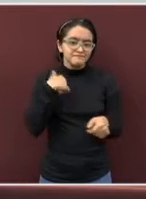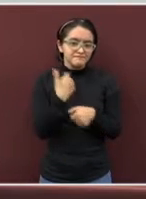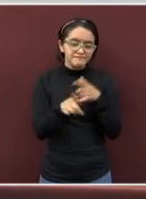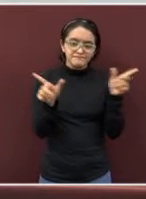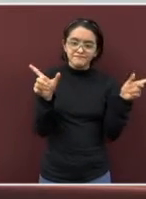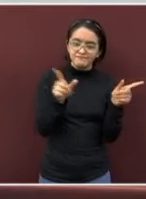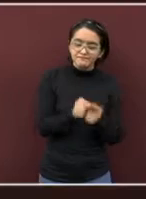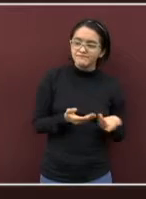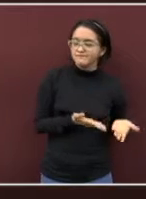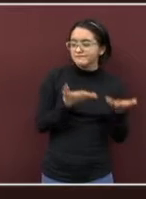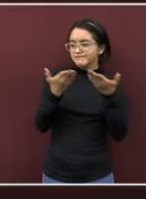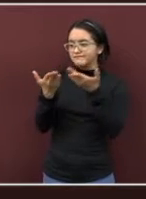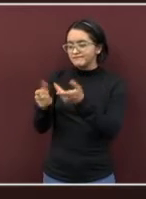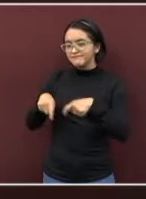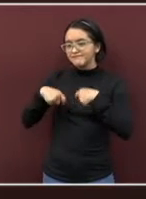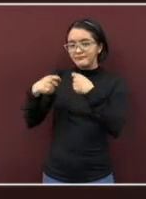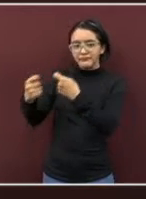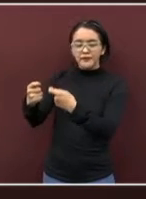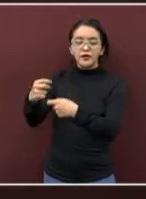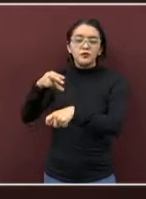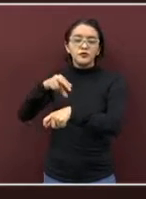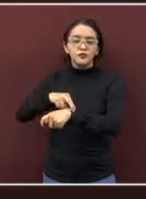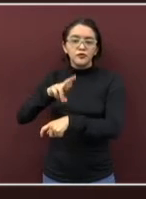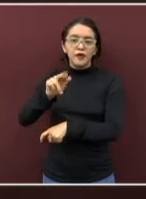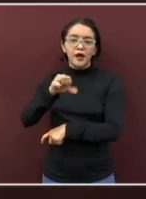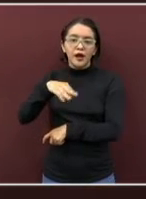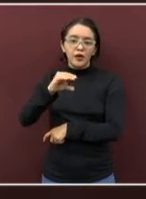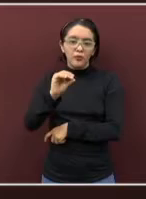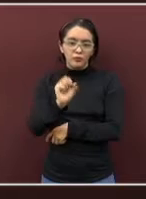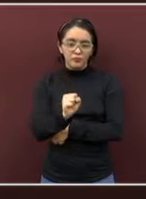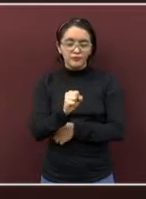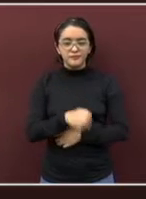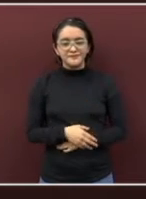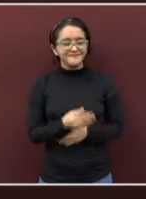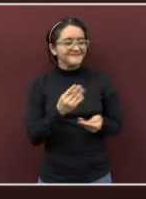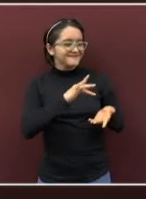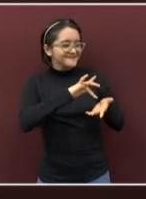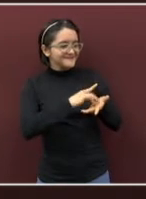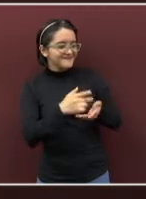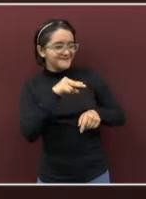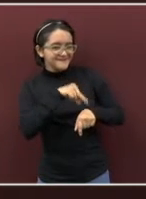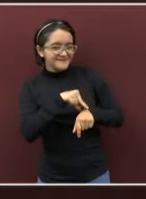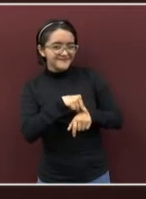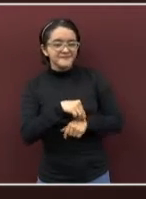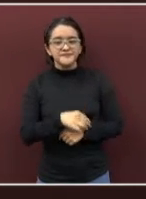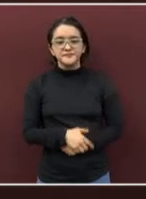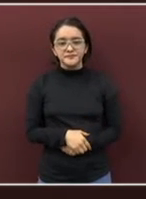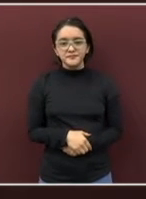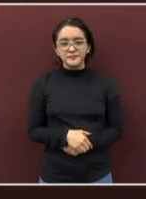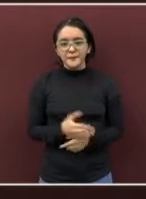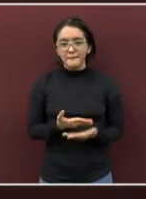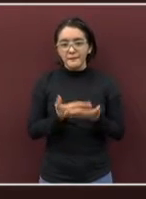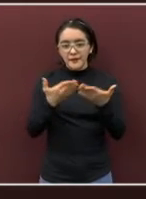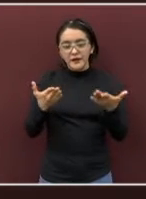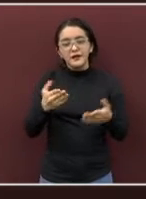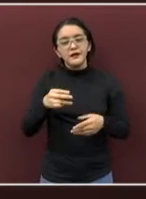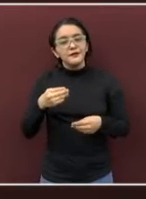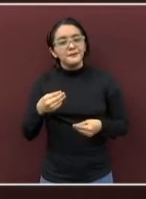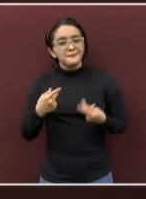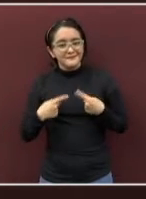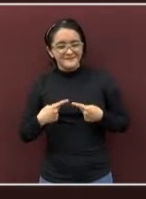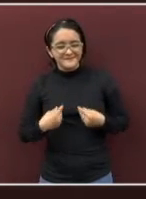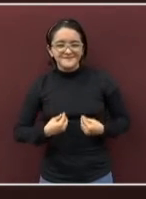la voz al doctor roberto ramos salud muchas gracias doctor apreciable familia veracruzana